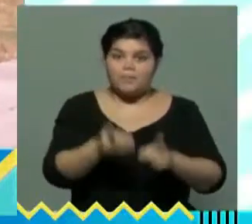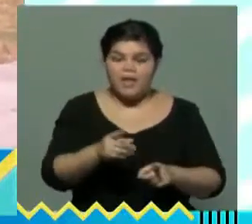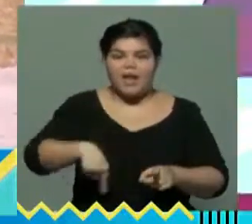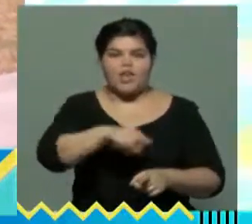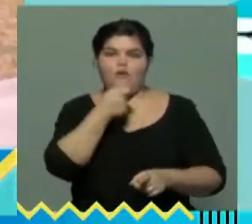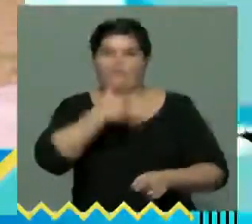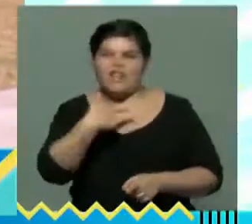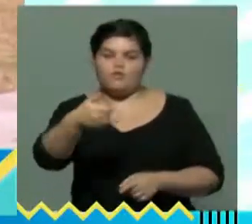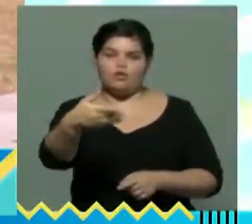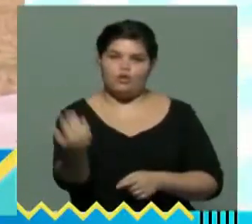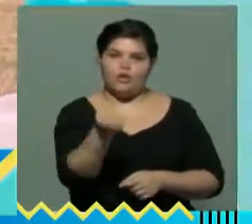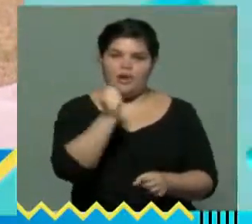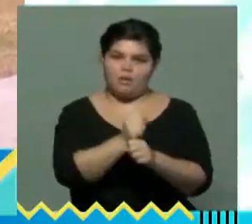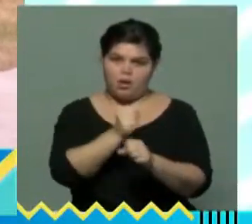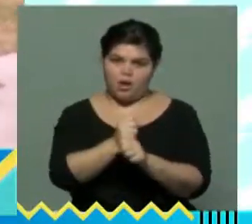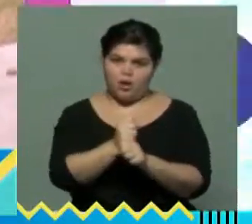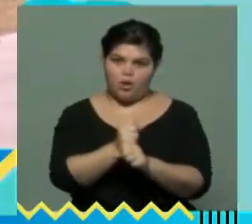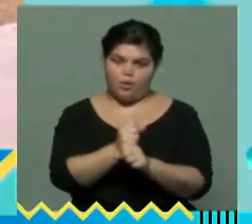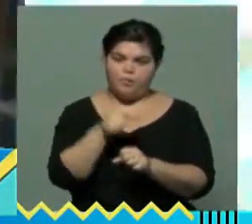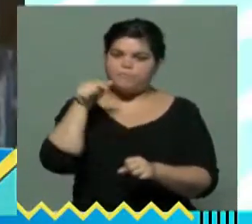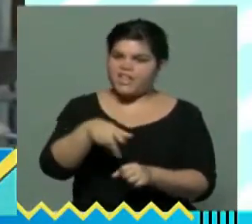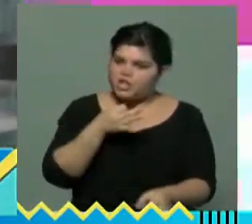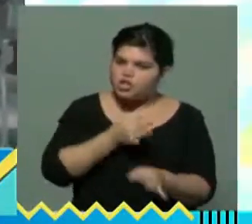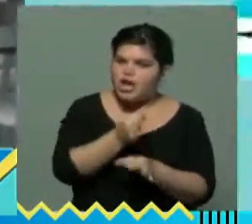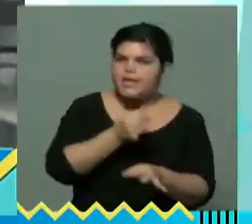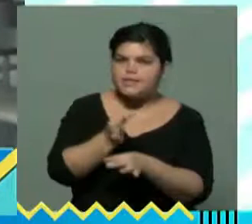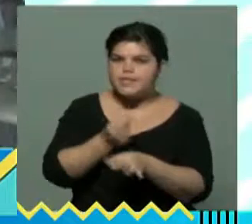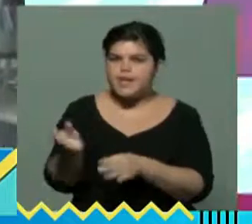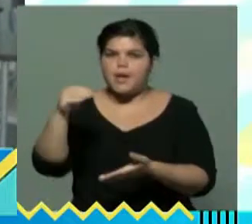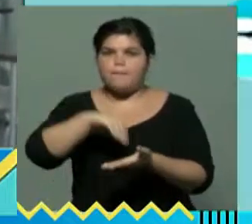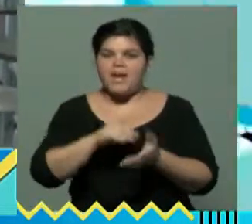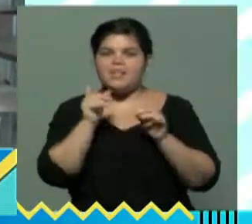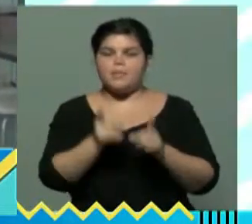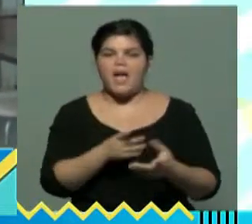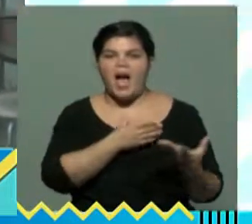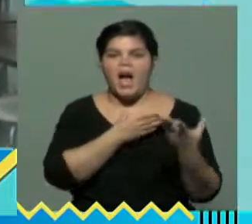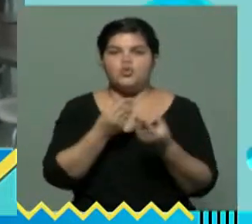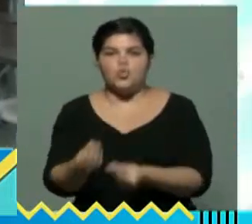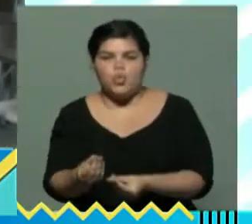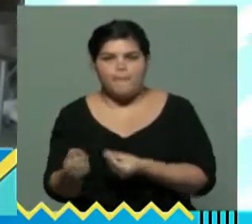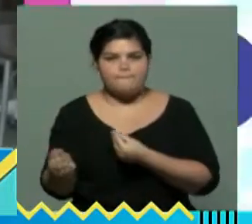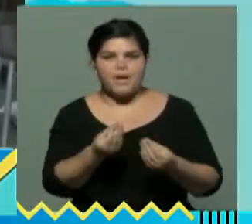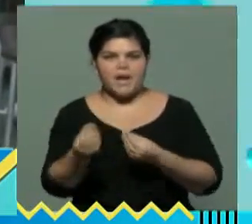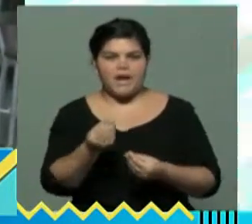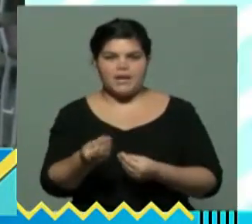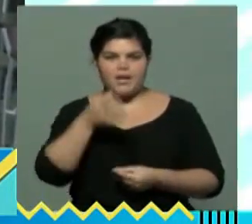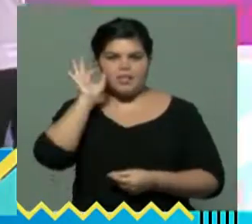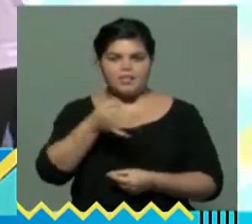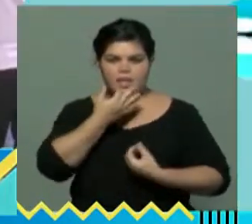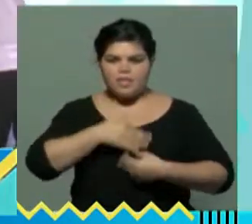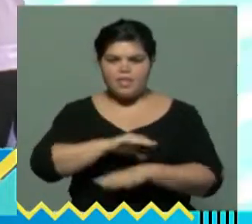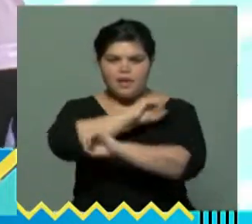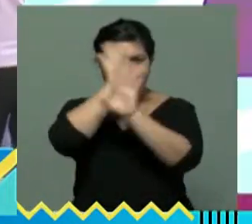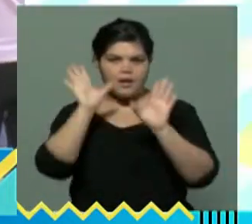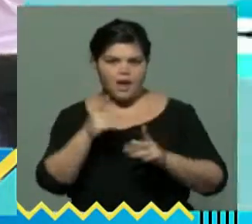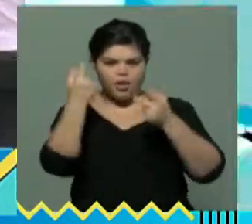solo enseña, sino que además es una especie de ancla, de cable a tierra, de llamado a la realidad,